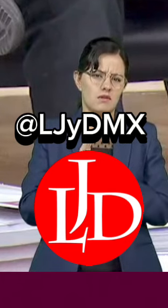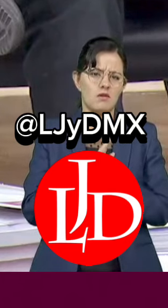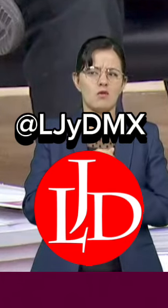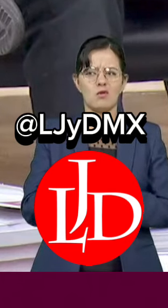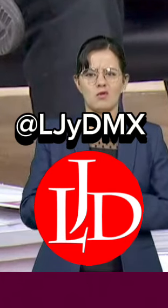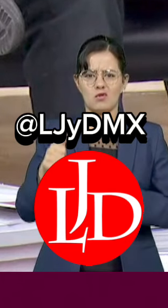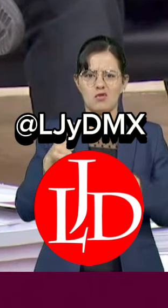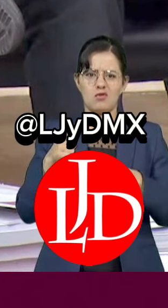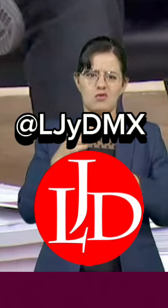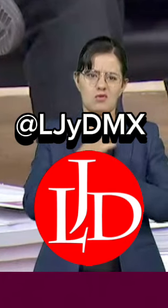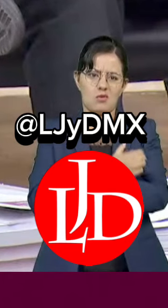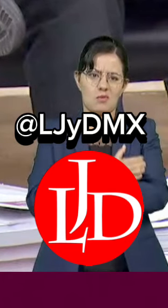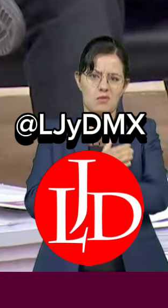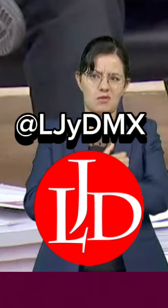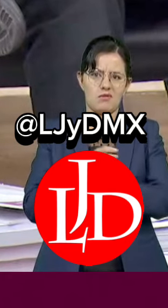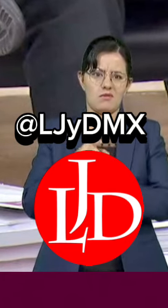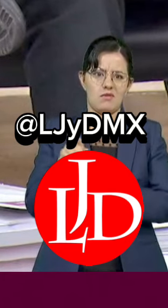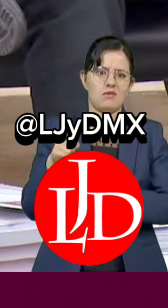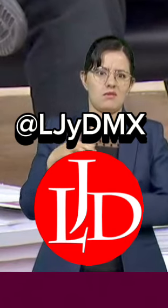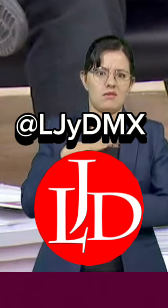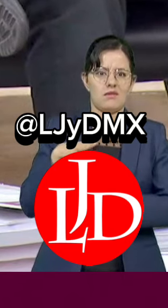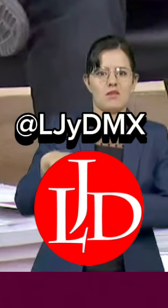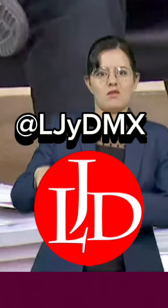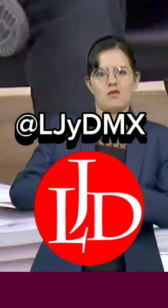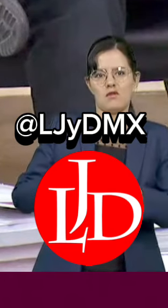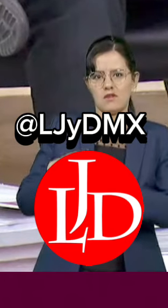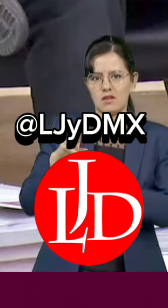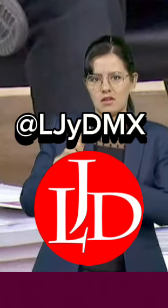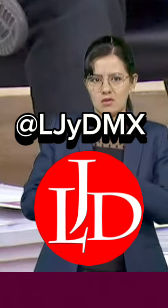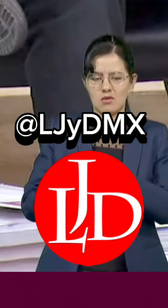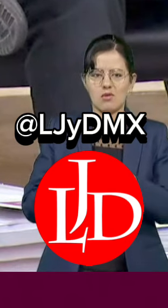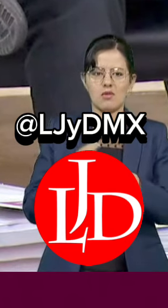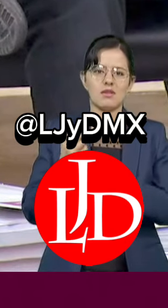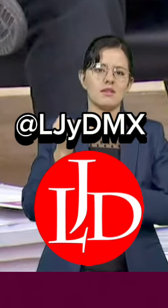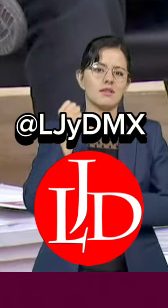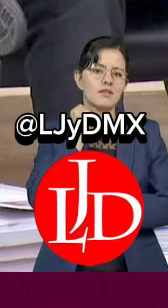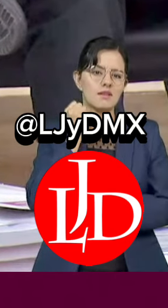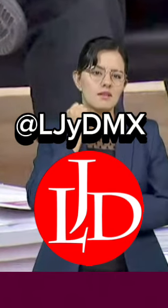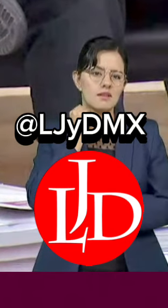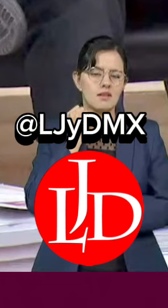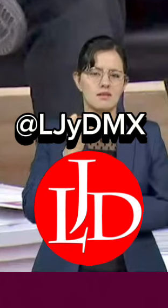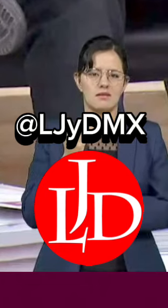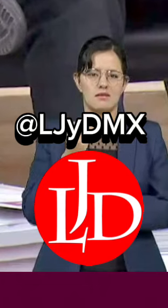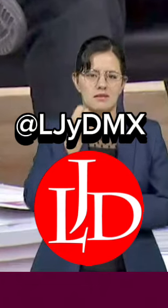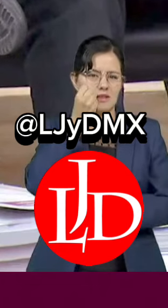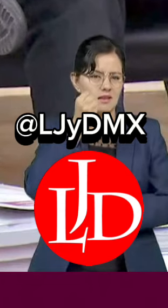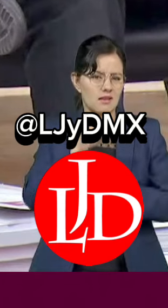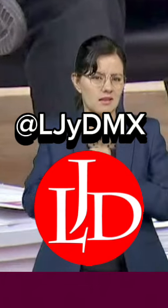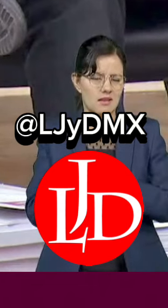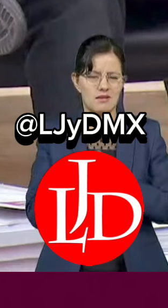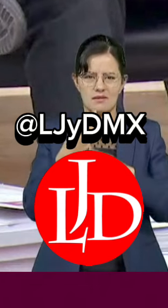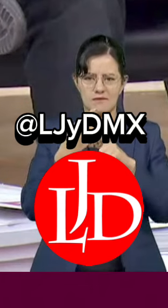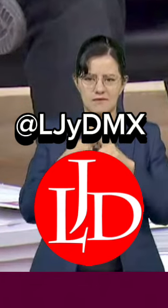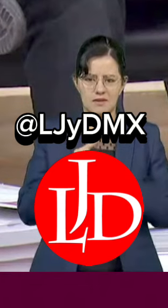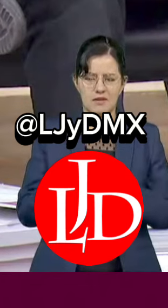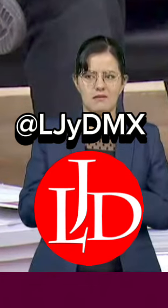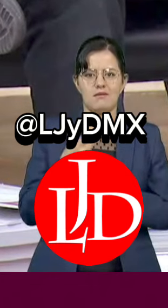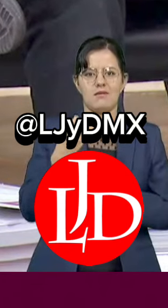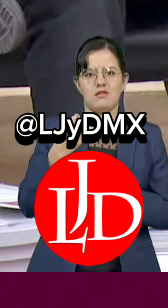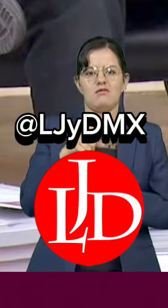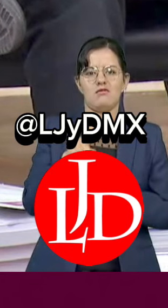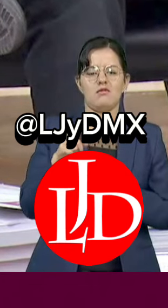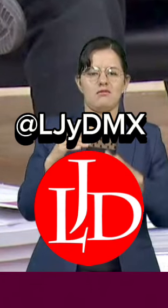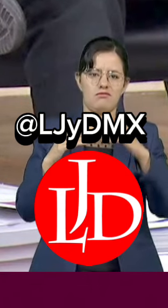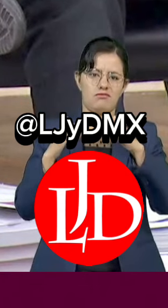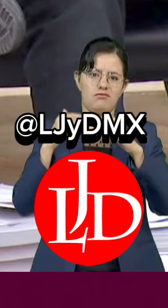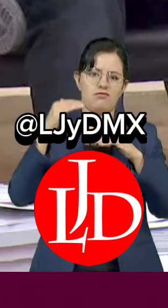gobernadores, porque habían sido senadores, diputados, secretarios de Estado, más de uno, y todo eso te permite una proyección política